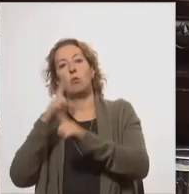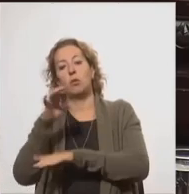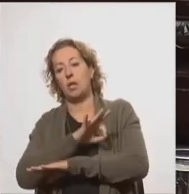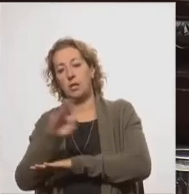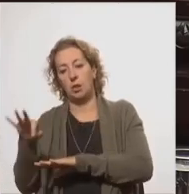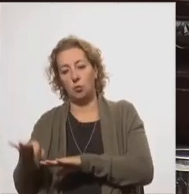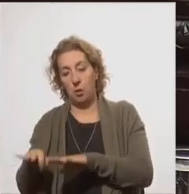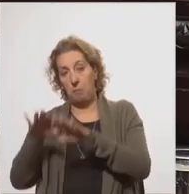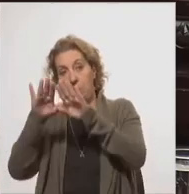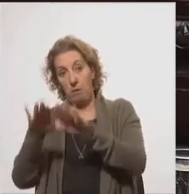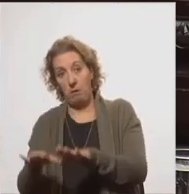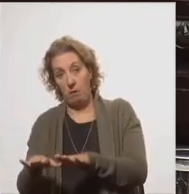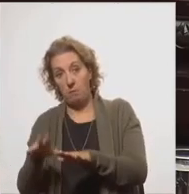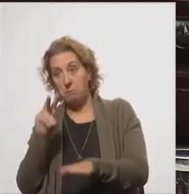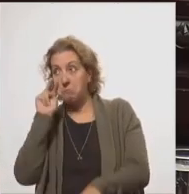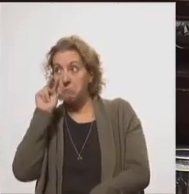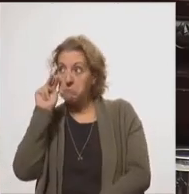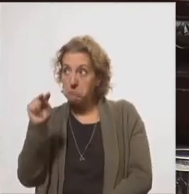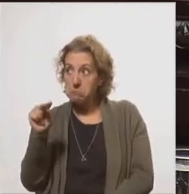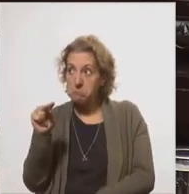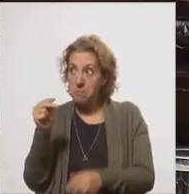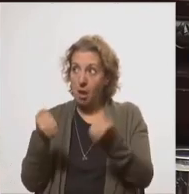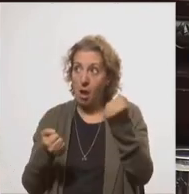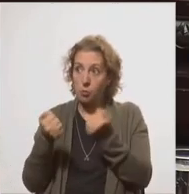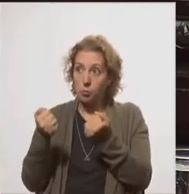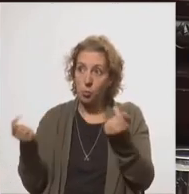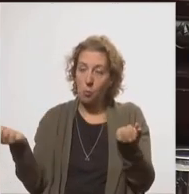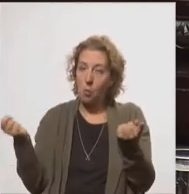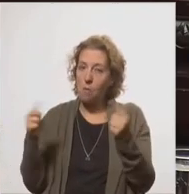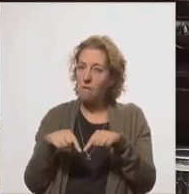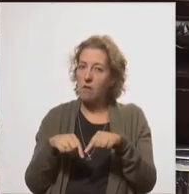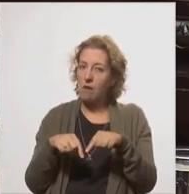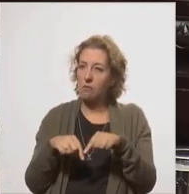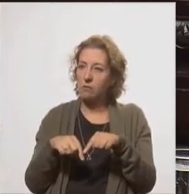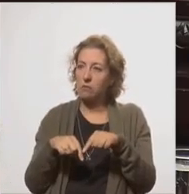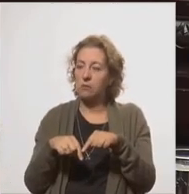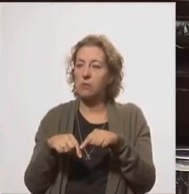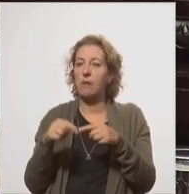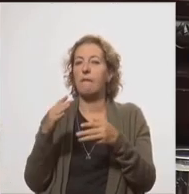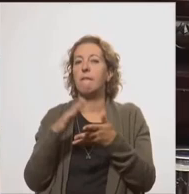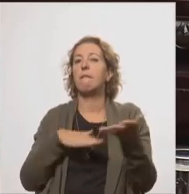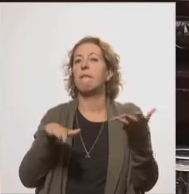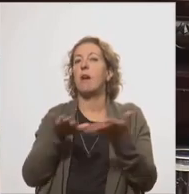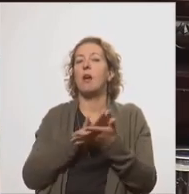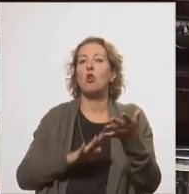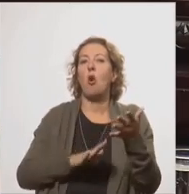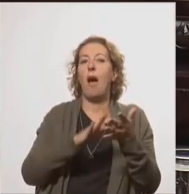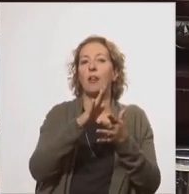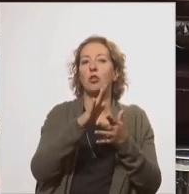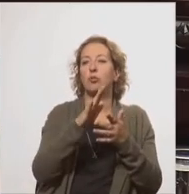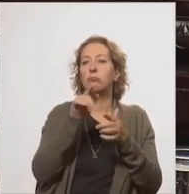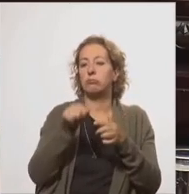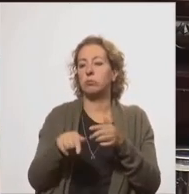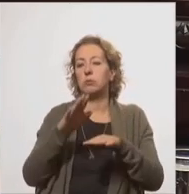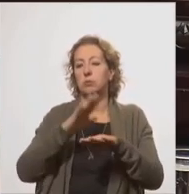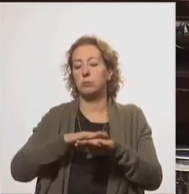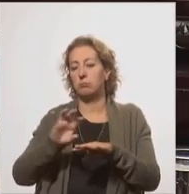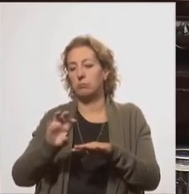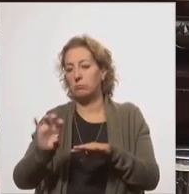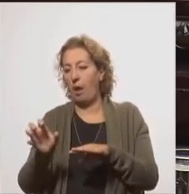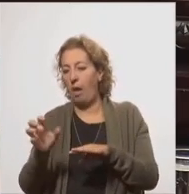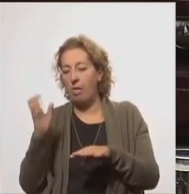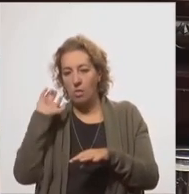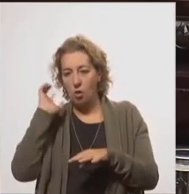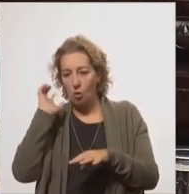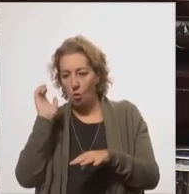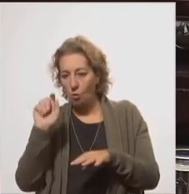La dejé, observé que los autos estaban volviendo para el Barrio Alto. En ese momento encendí la radio y tomé conciencia de lo